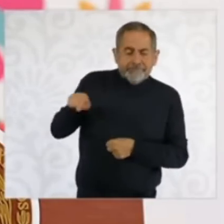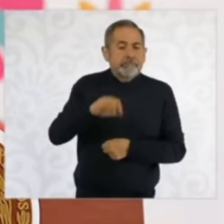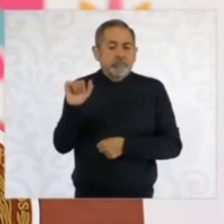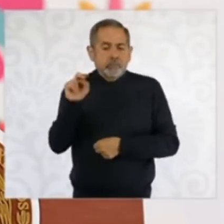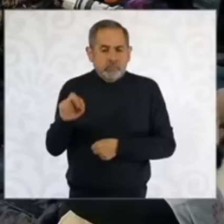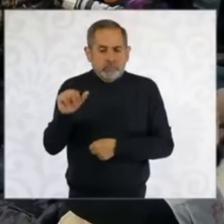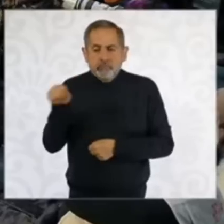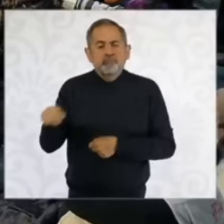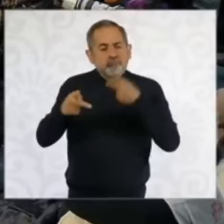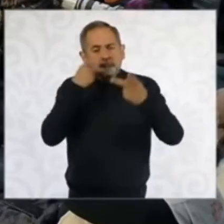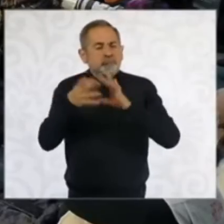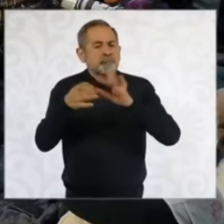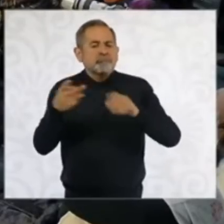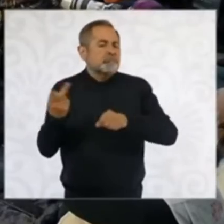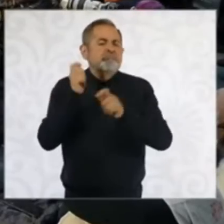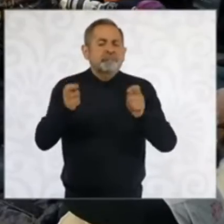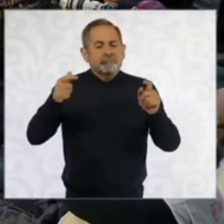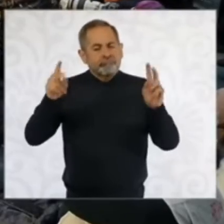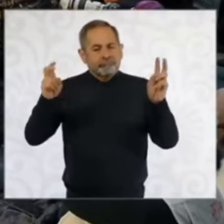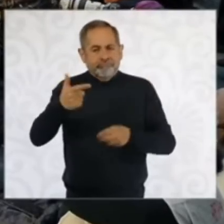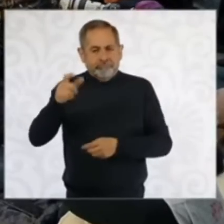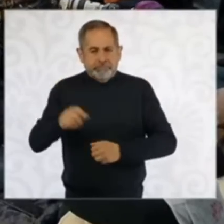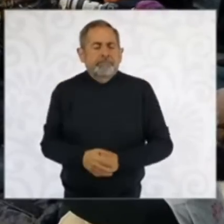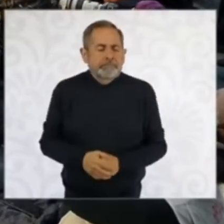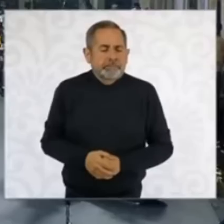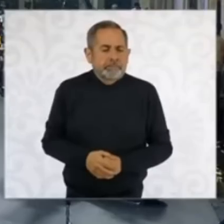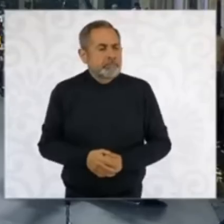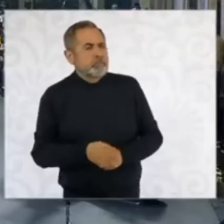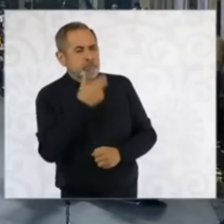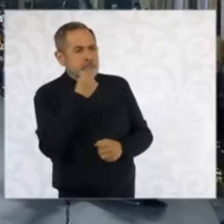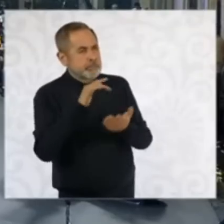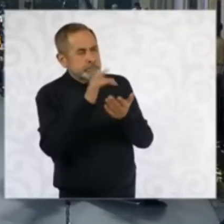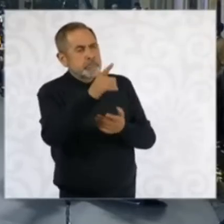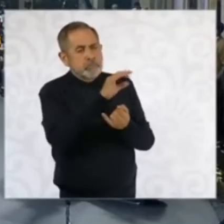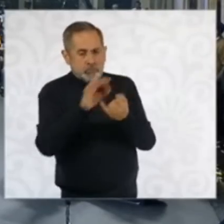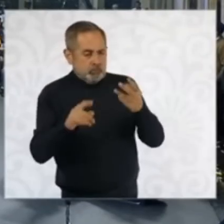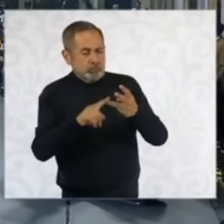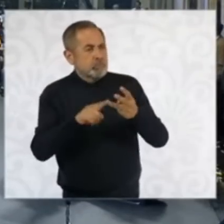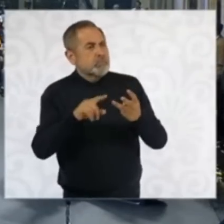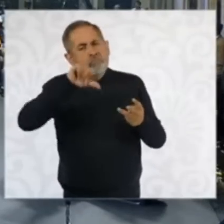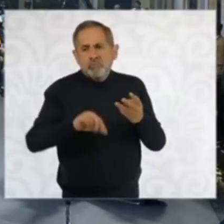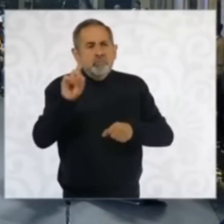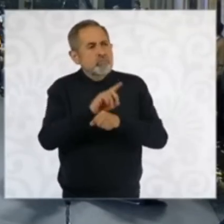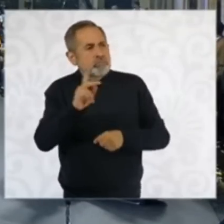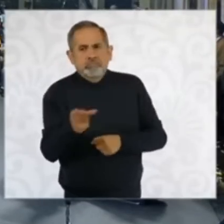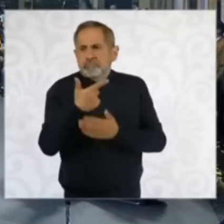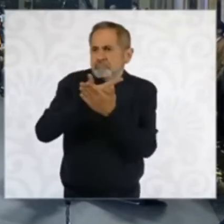G20. Y por último, Presidenta, permítame insistir un poco más. El día de hoy se publica una encuesta donde se le da, los resultados son